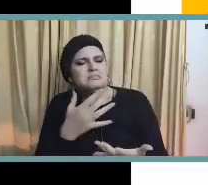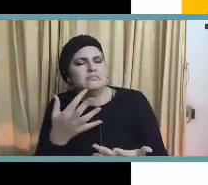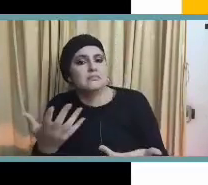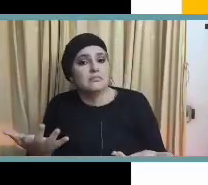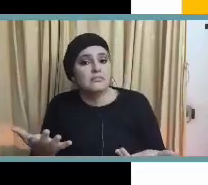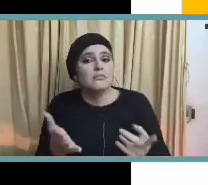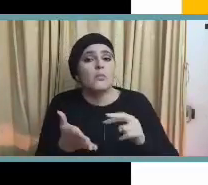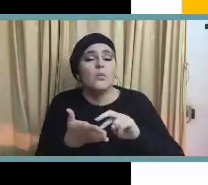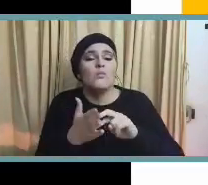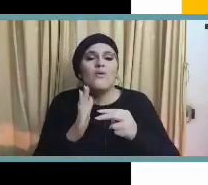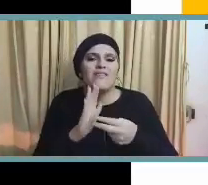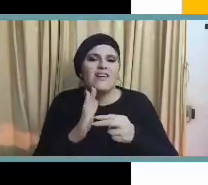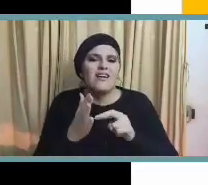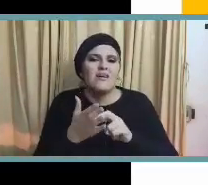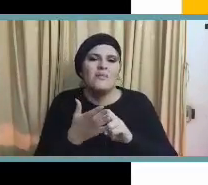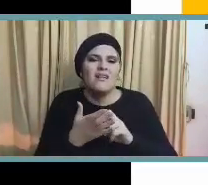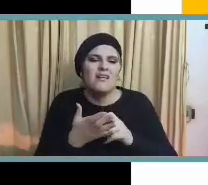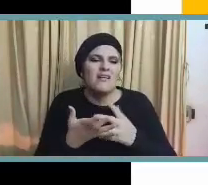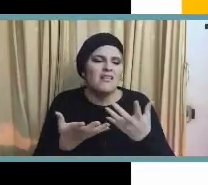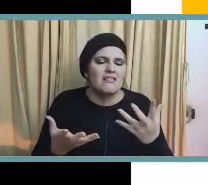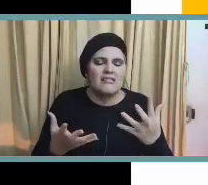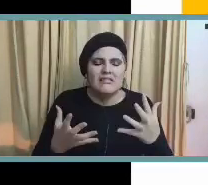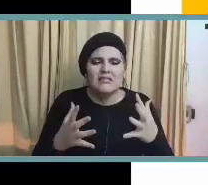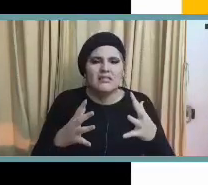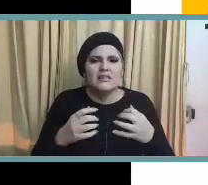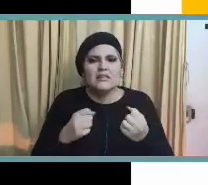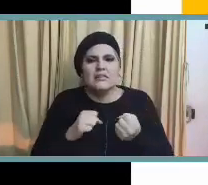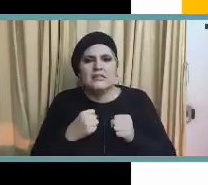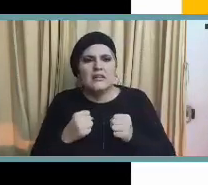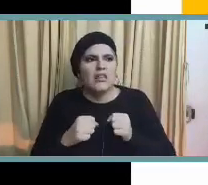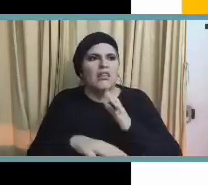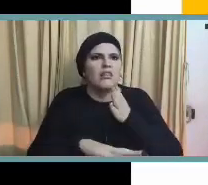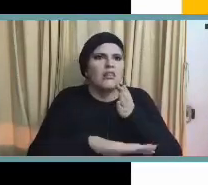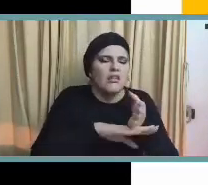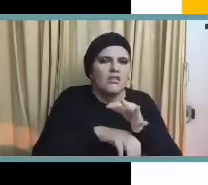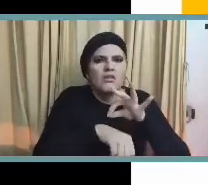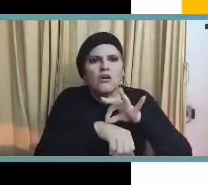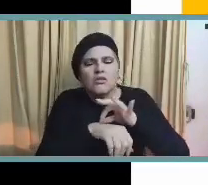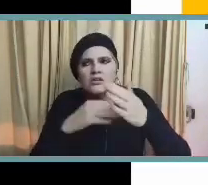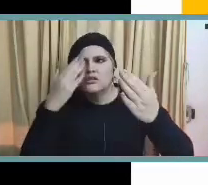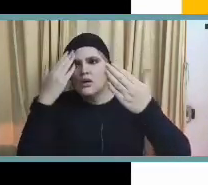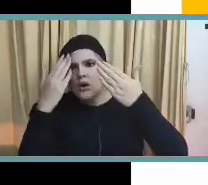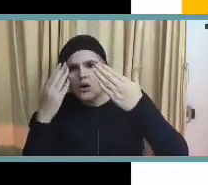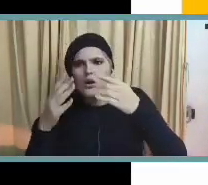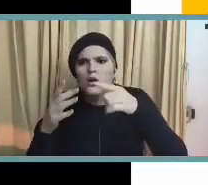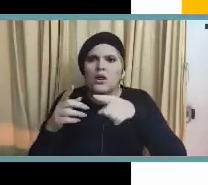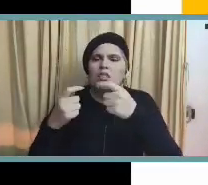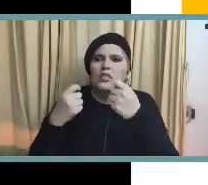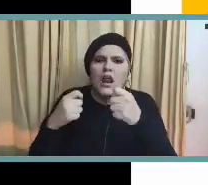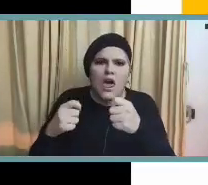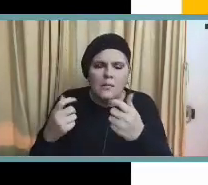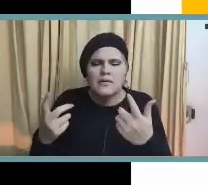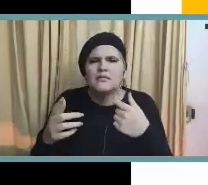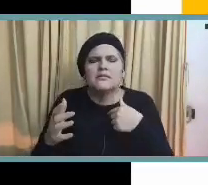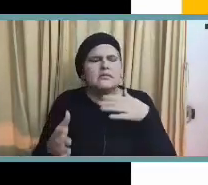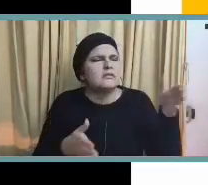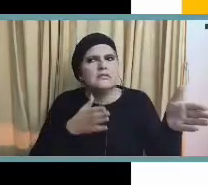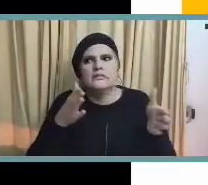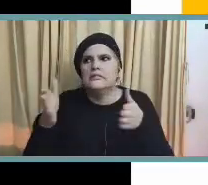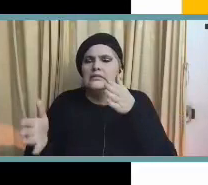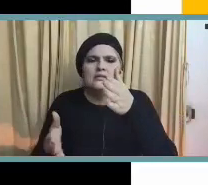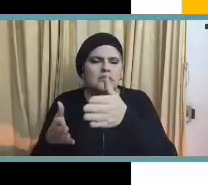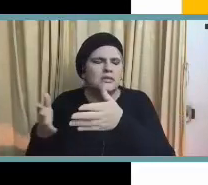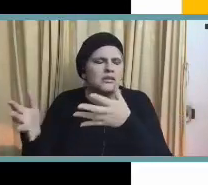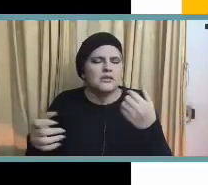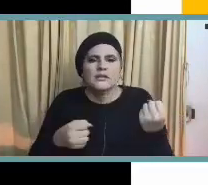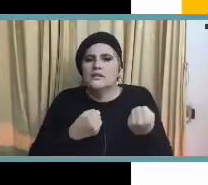patologización innecesaria. Van a un médico, van al otro, van a un psicólogo, van a un terapeuta y les dan miles y eso genera demasiada angustia,